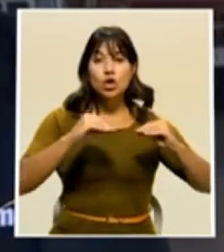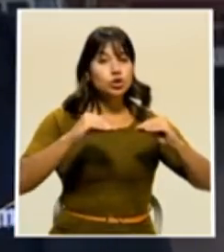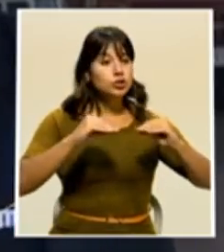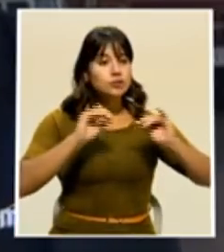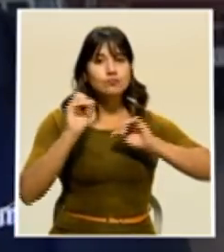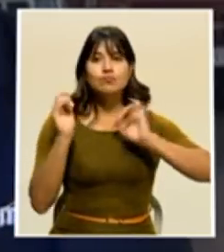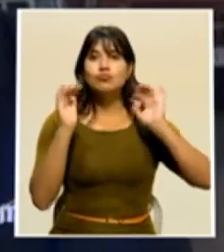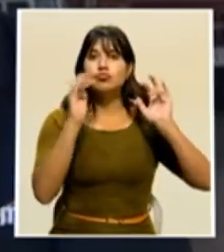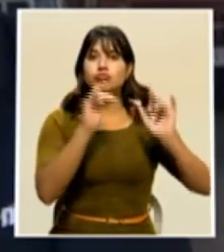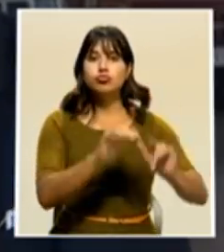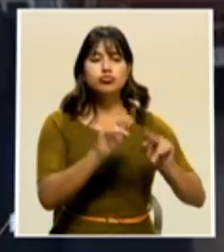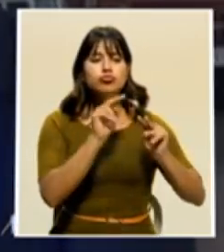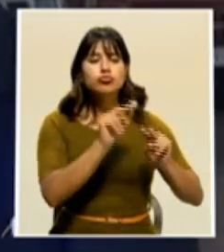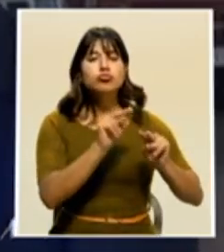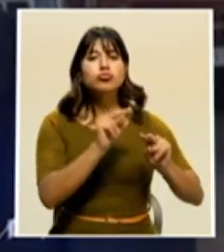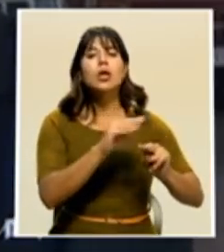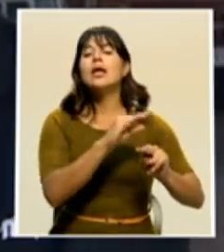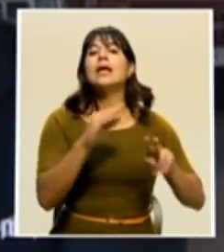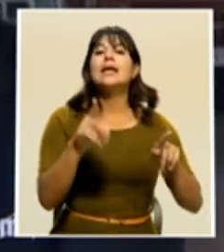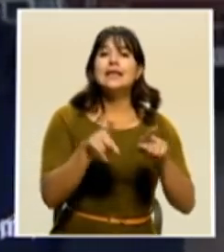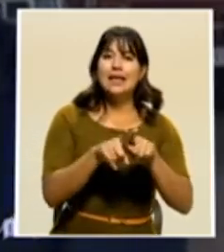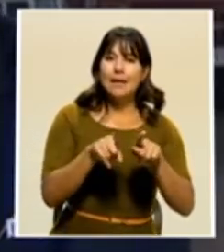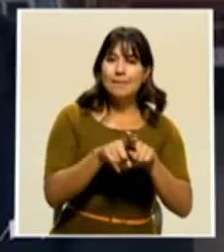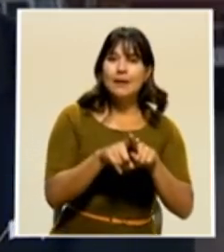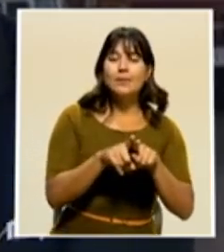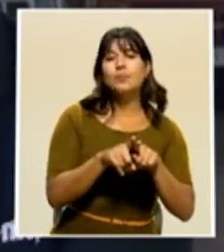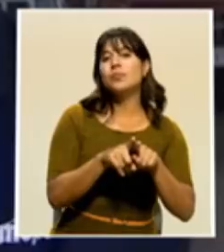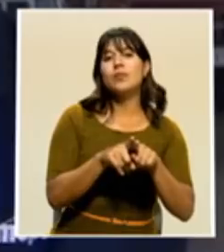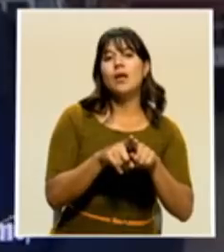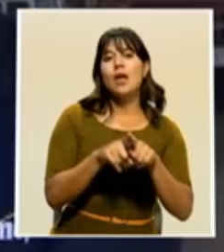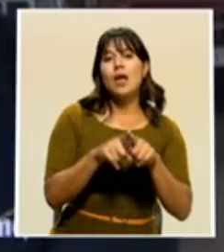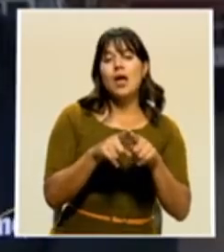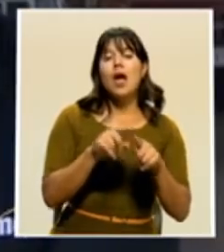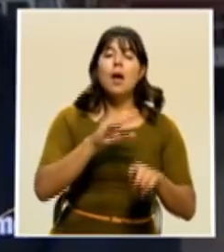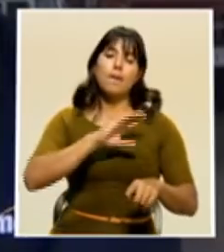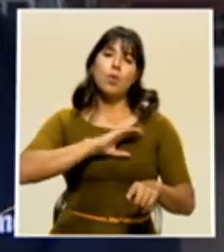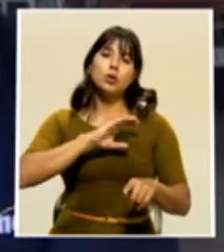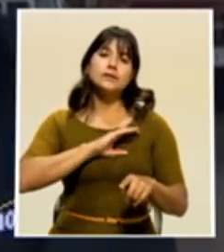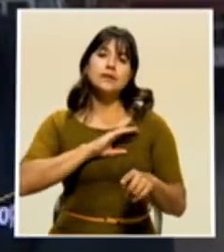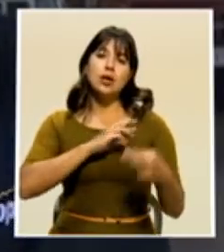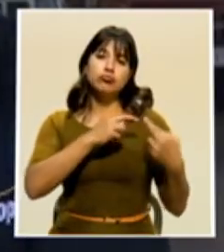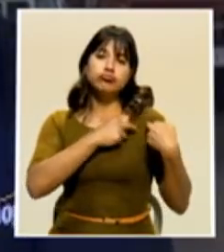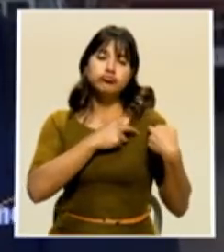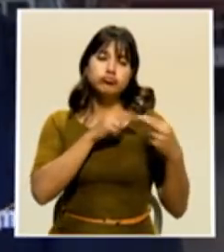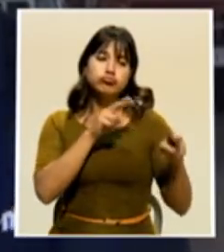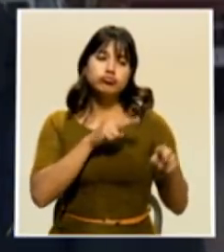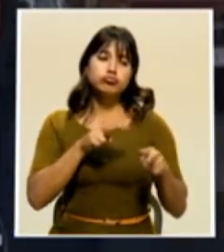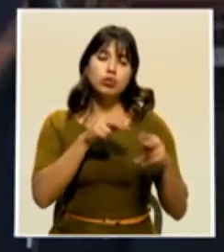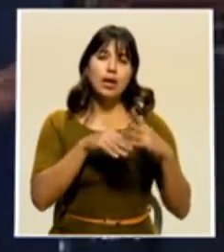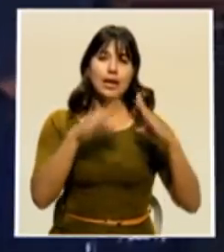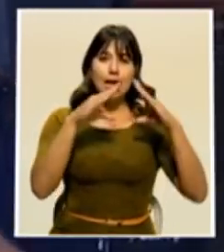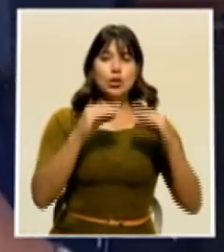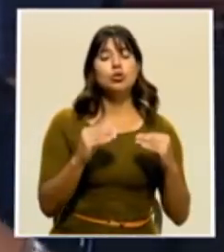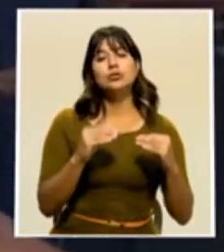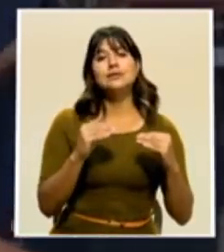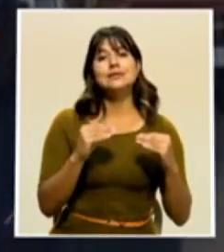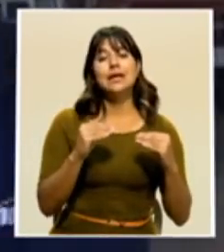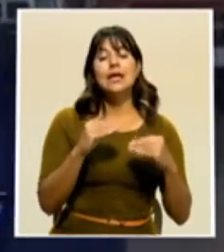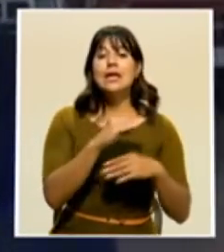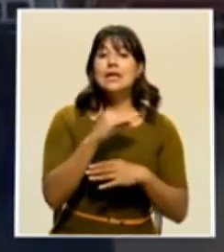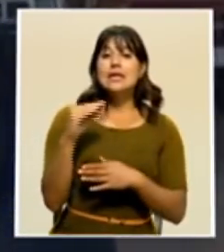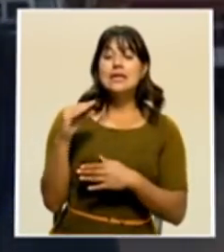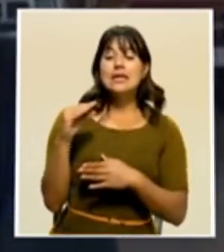además está colaborando mucho tránsito, ¿verdad? Obviamente la policía de tránsito, que es la que vigila en las noches. Y el